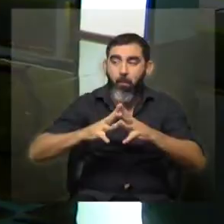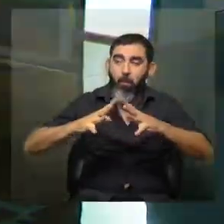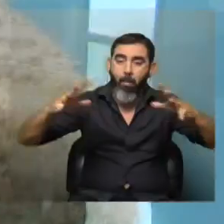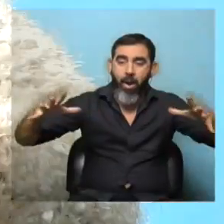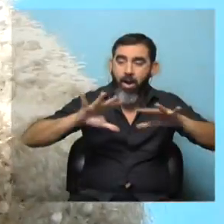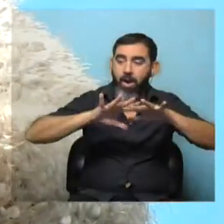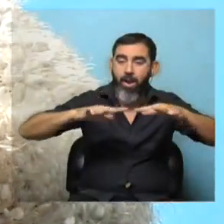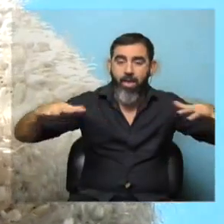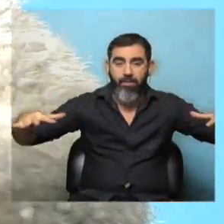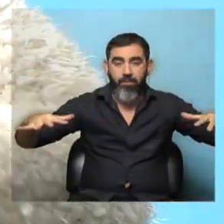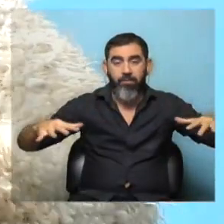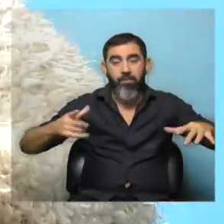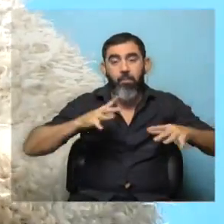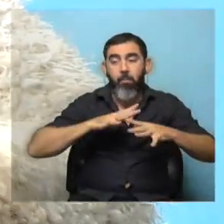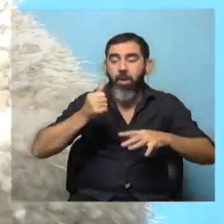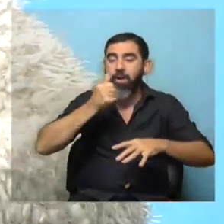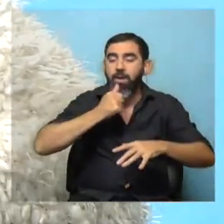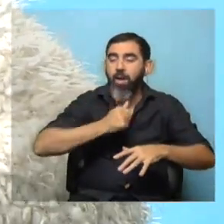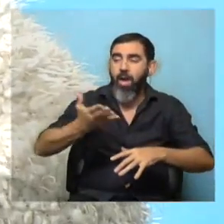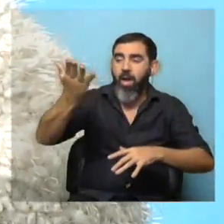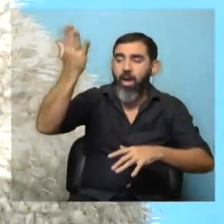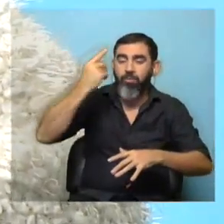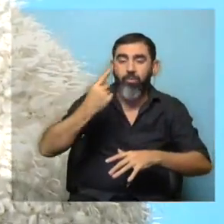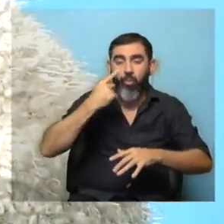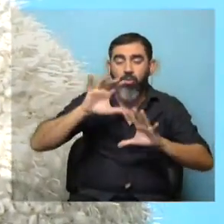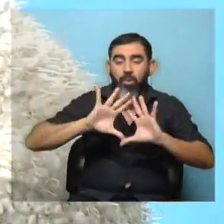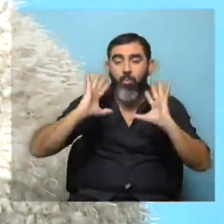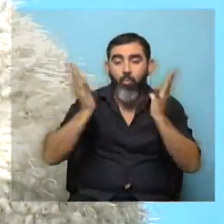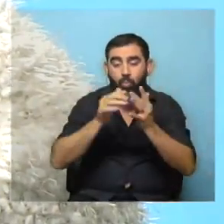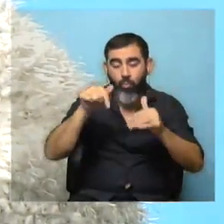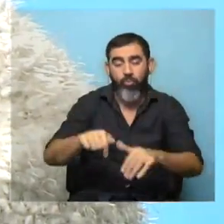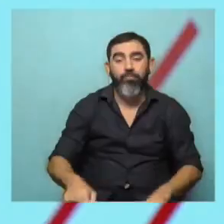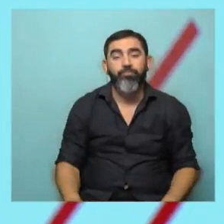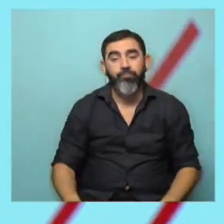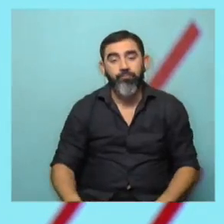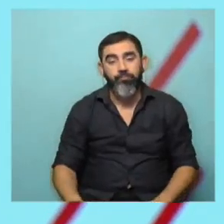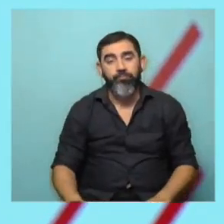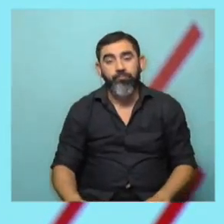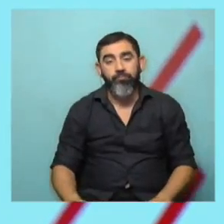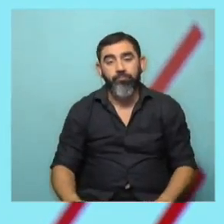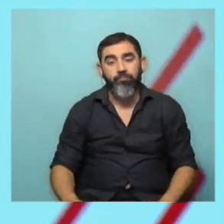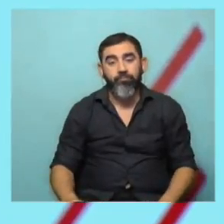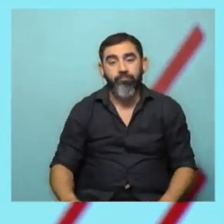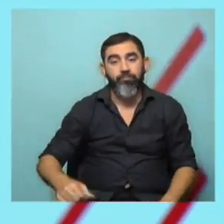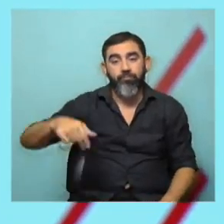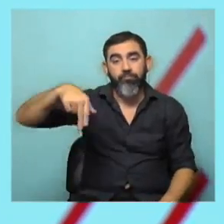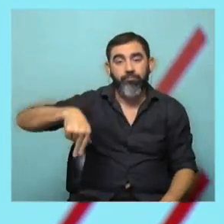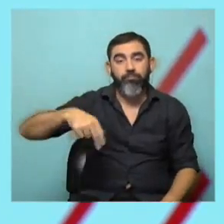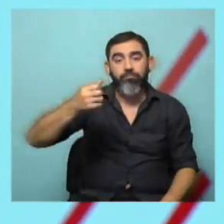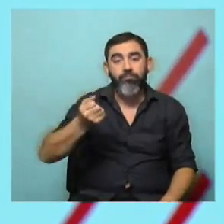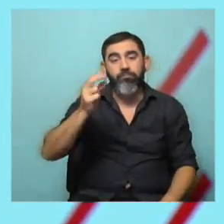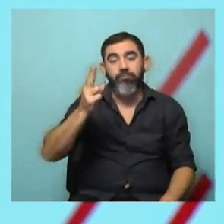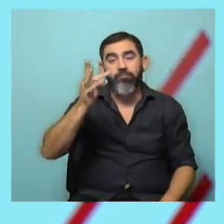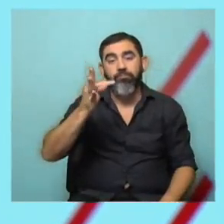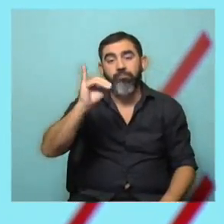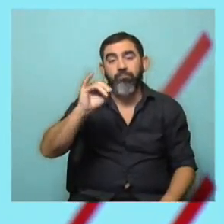tanto, es uno de los arrecifes más antiguos que se conocen en el mundo. Nautilus, es uno de los que ha cambiado